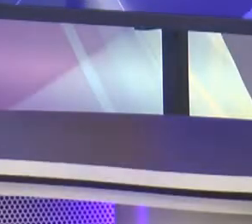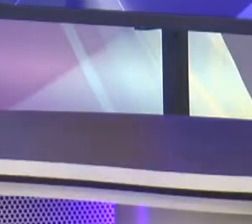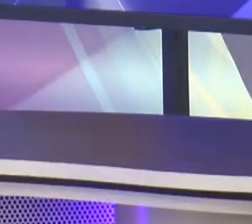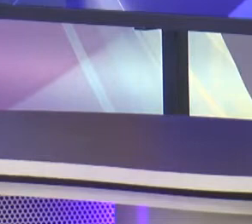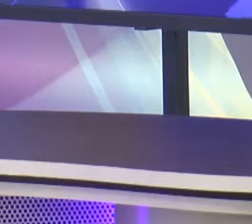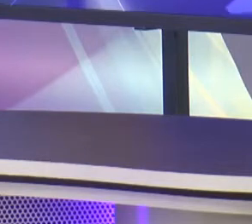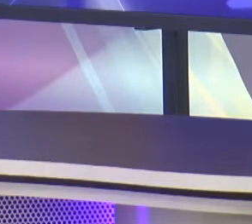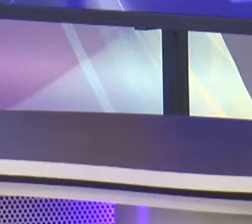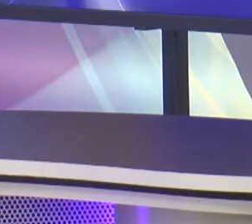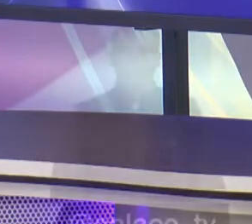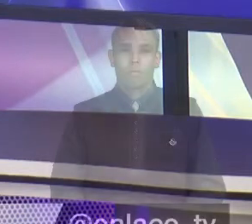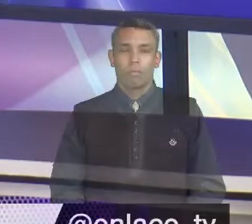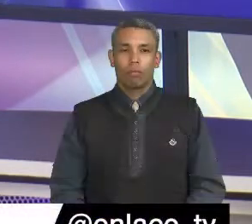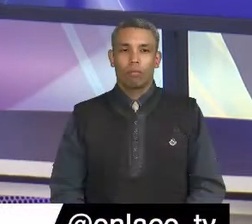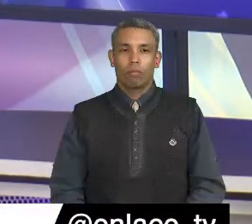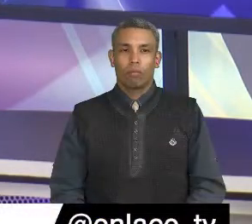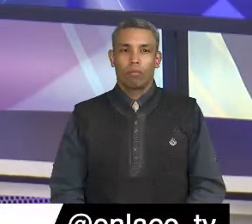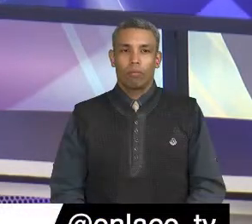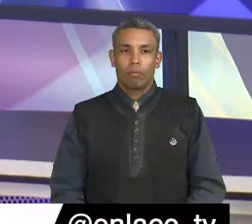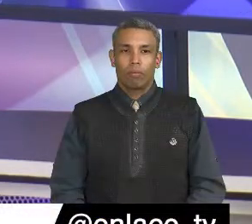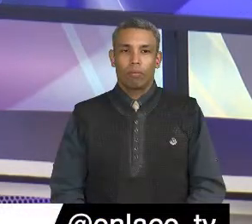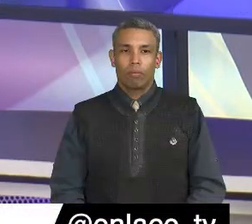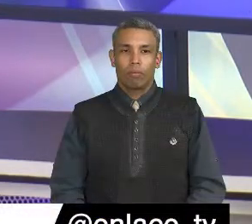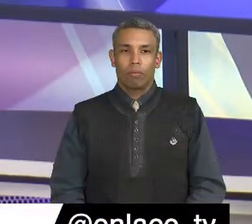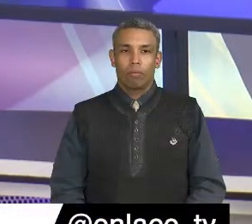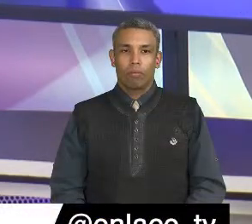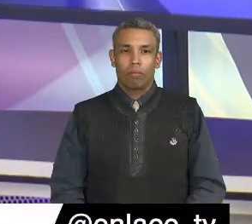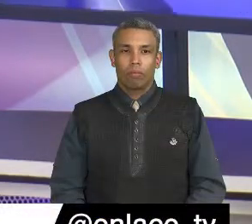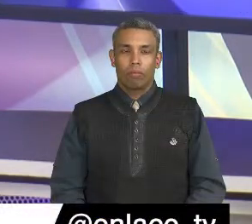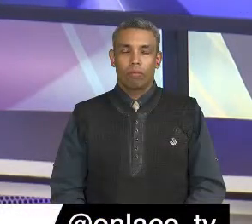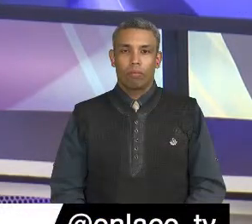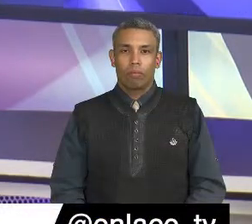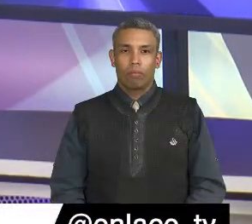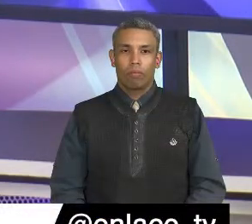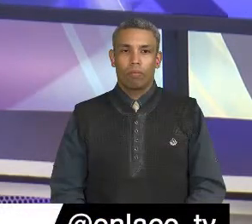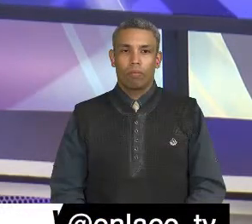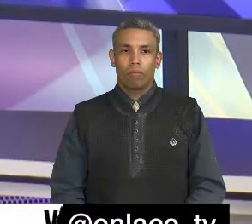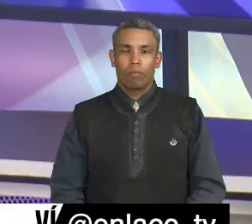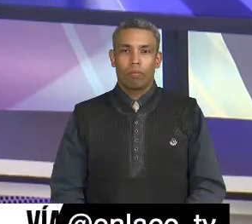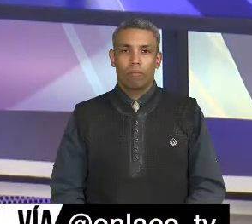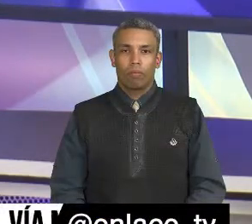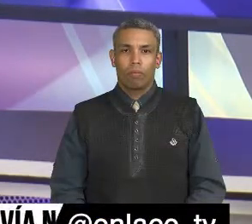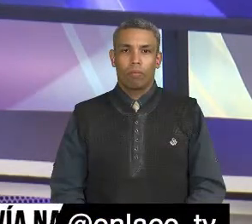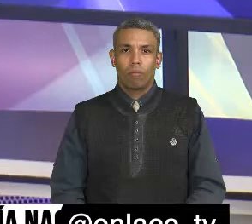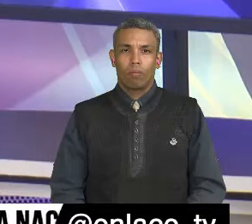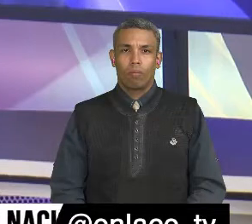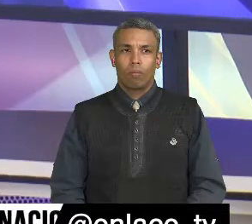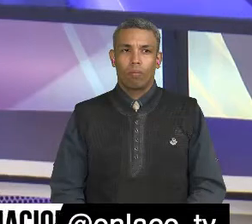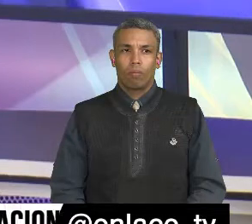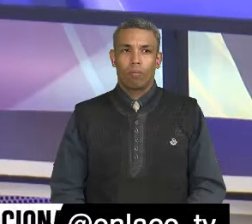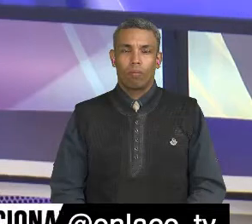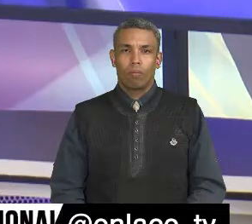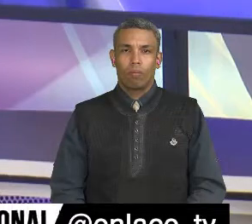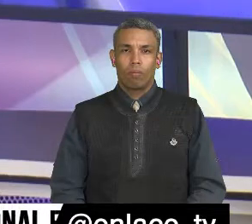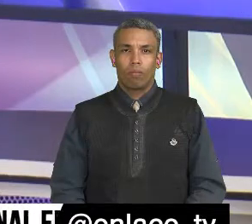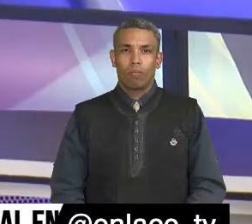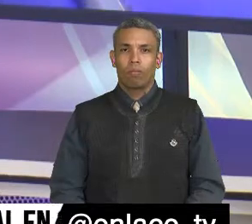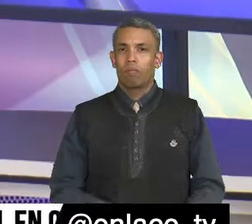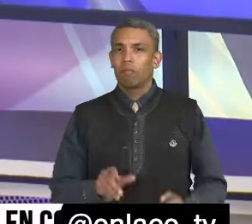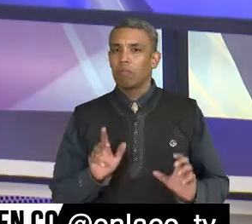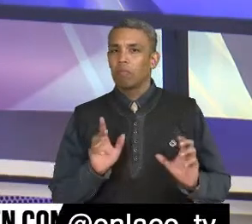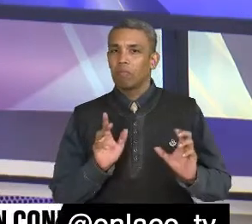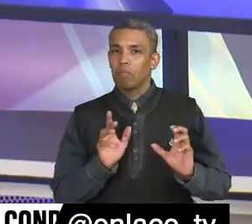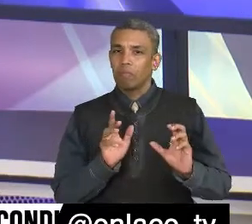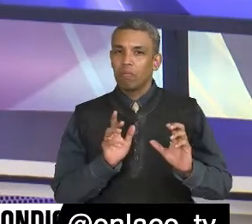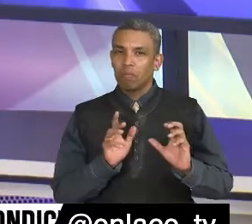Comenzamos con el desarrollo de nuestra información. Cabildo abierto y movilización fueron aprobados este viernes por parte del Comité